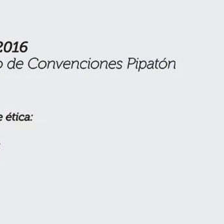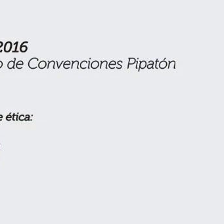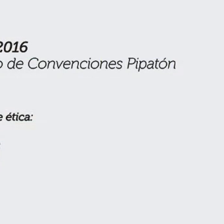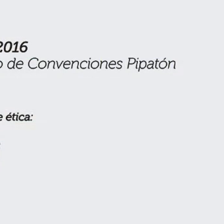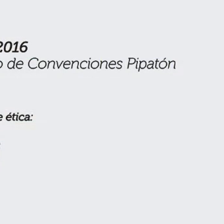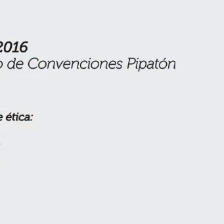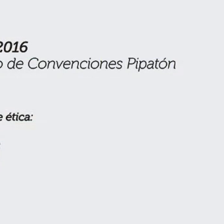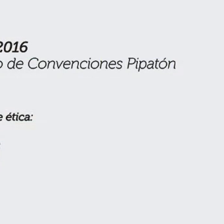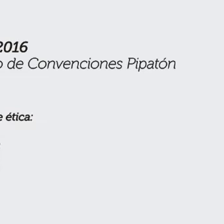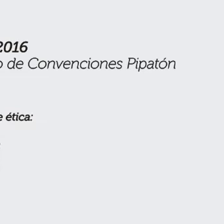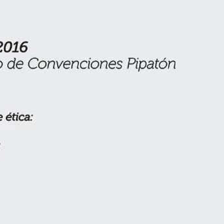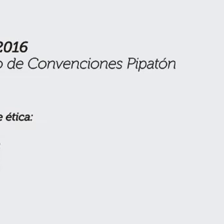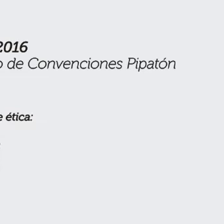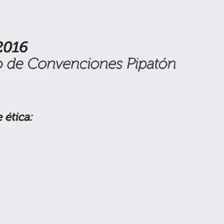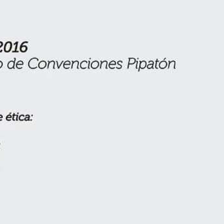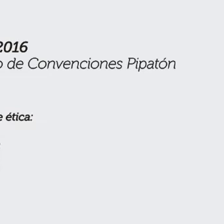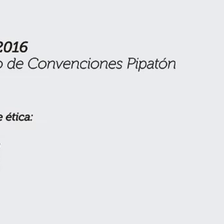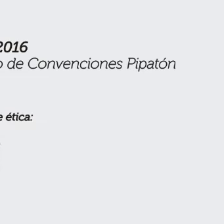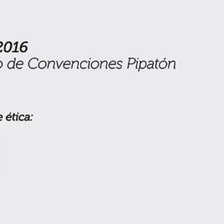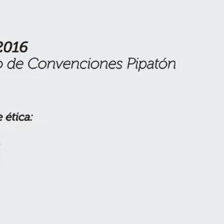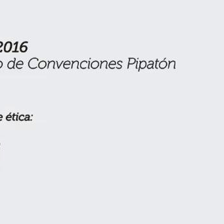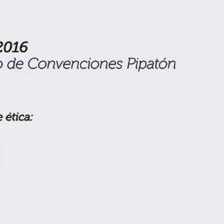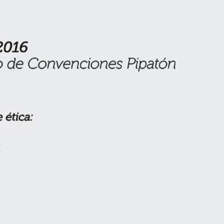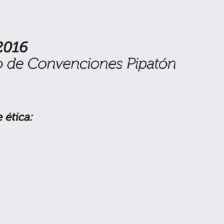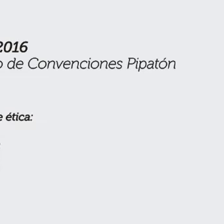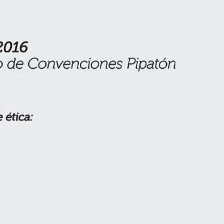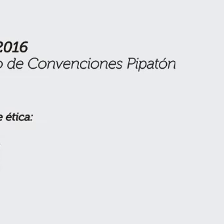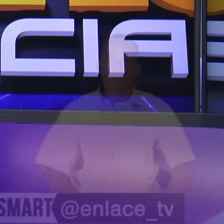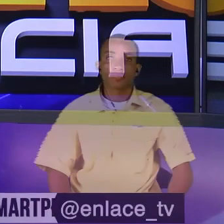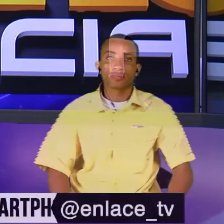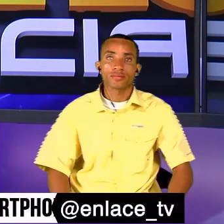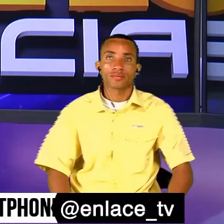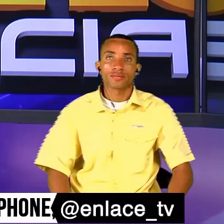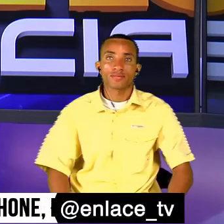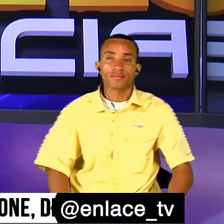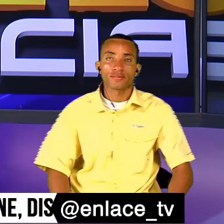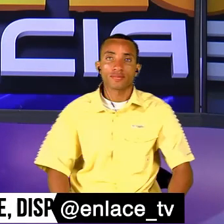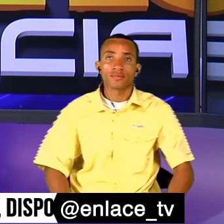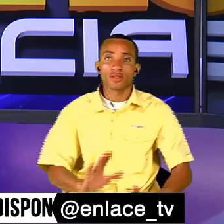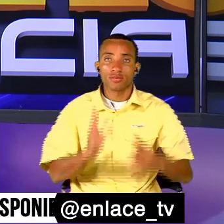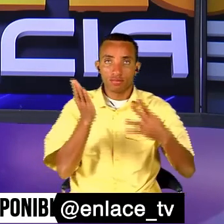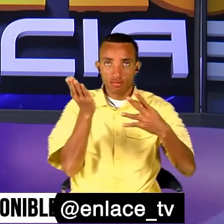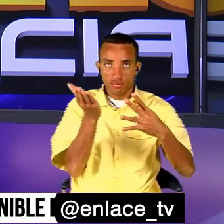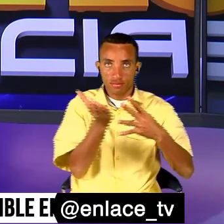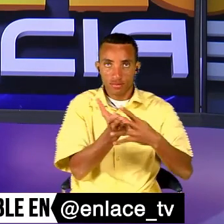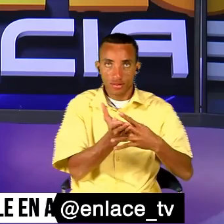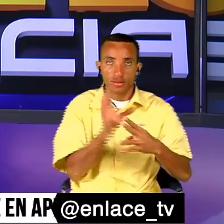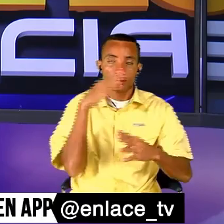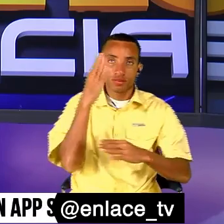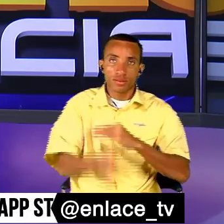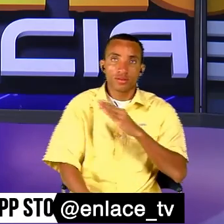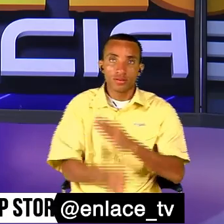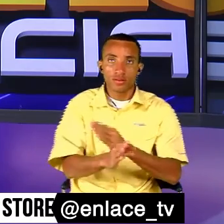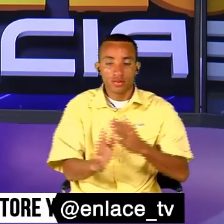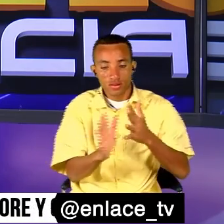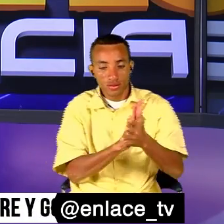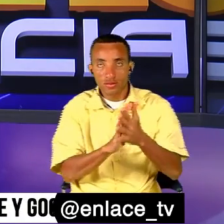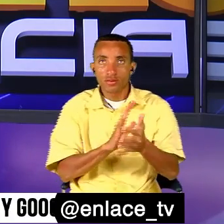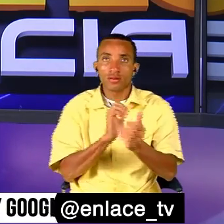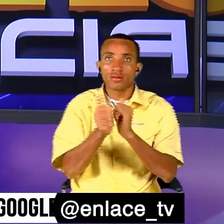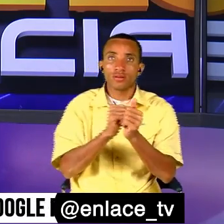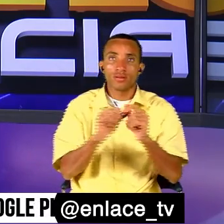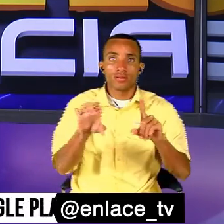Pipatón. Invitan Magazine Noti Empresa. Hacemos una pausa y al regresar, información deportiva en